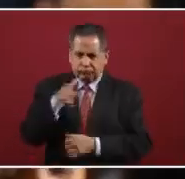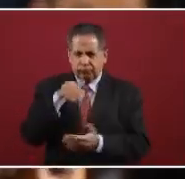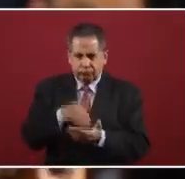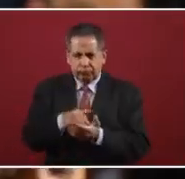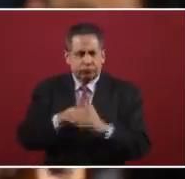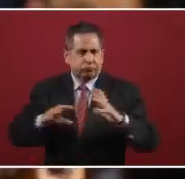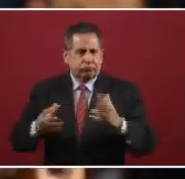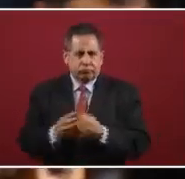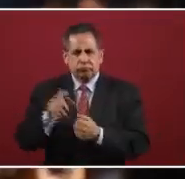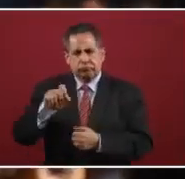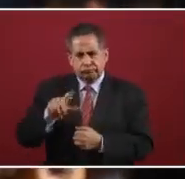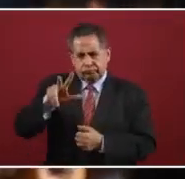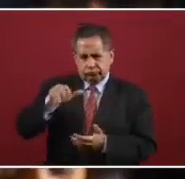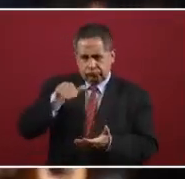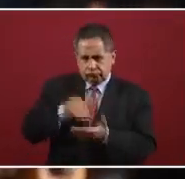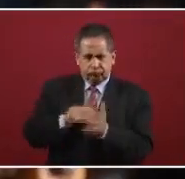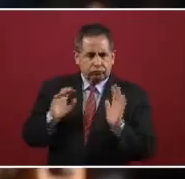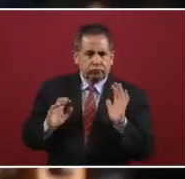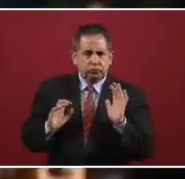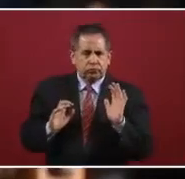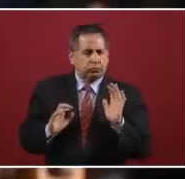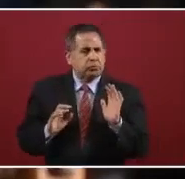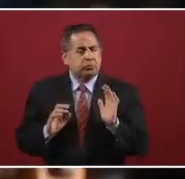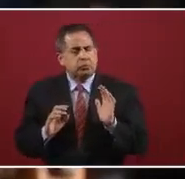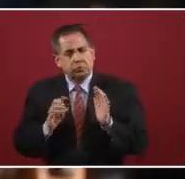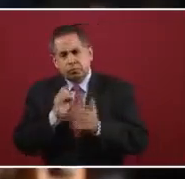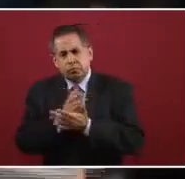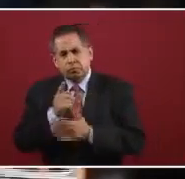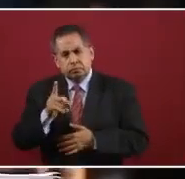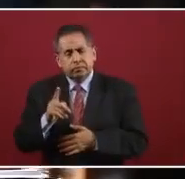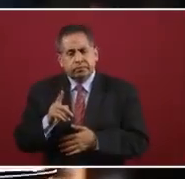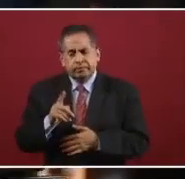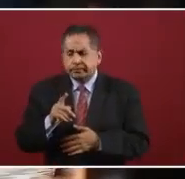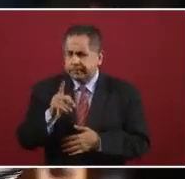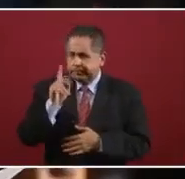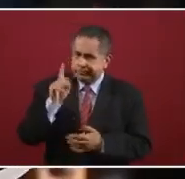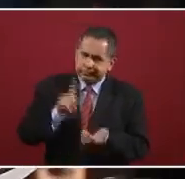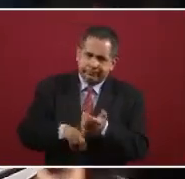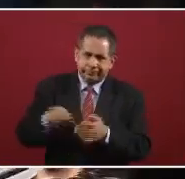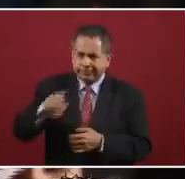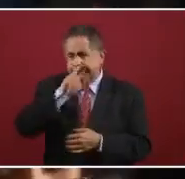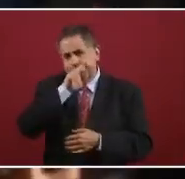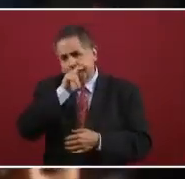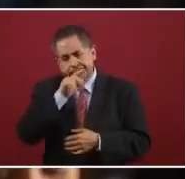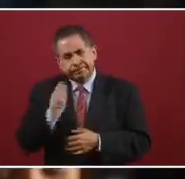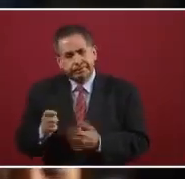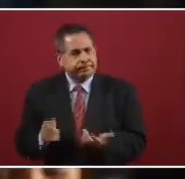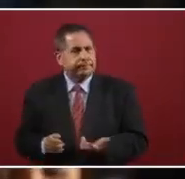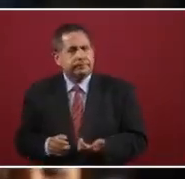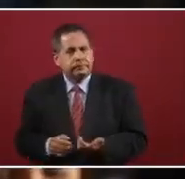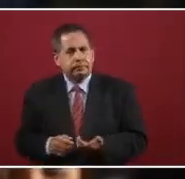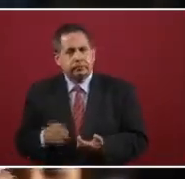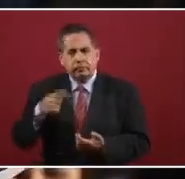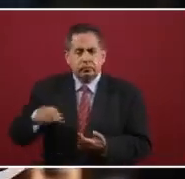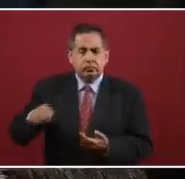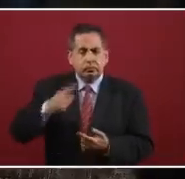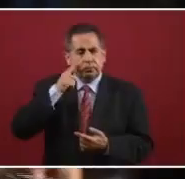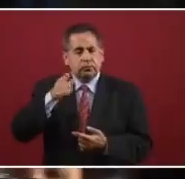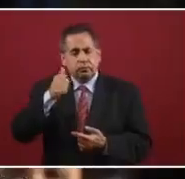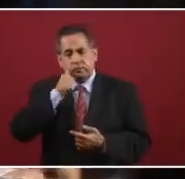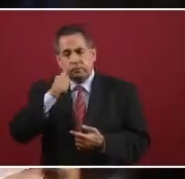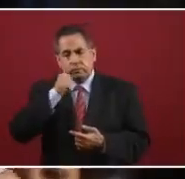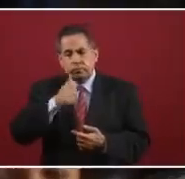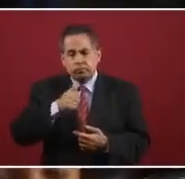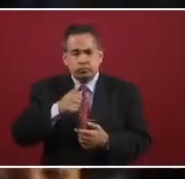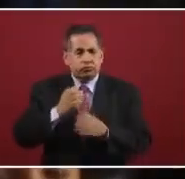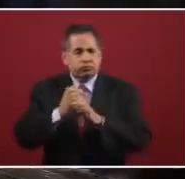que usted nos decía, que es lo único que tienen, pero que además les preocupa que ellos van siempre